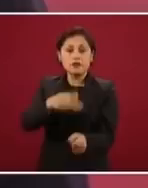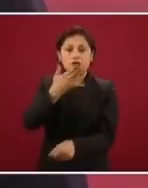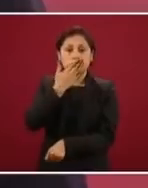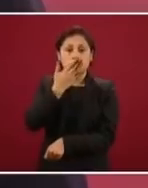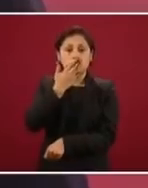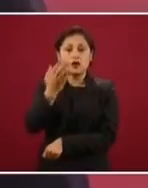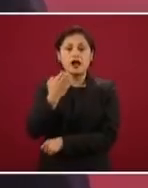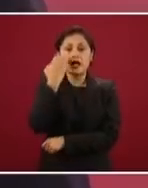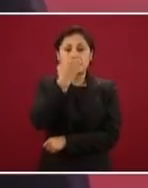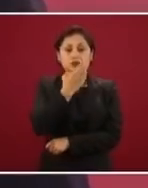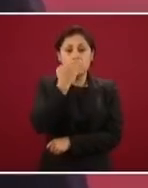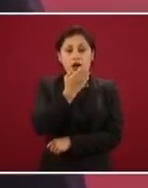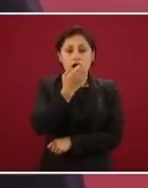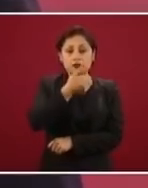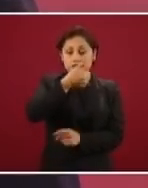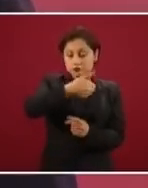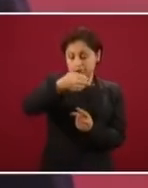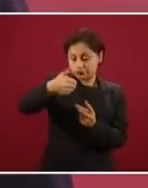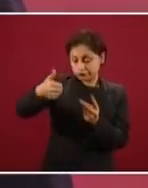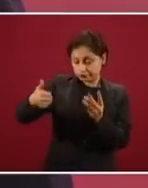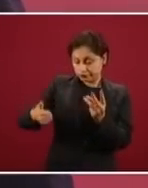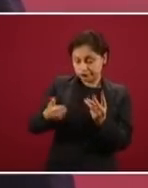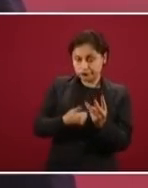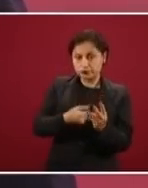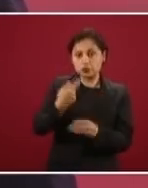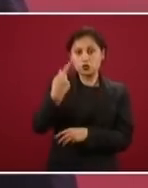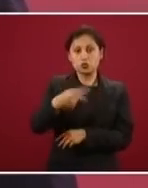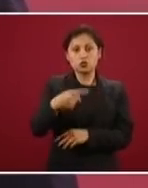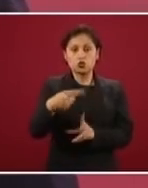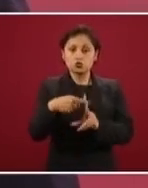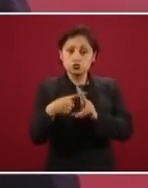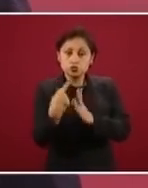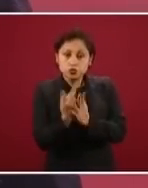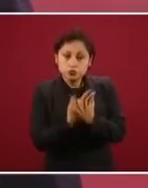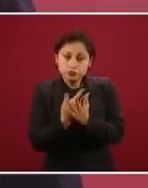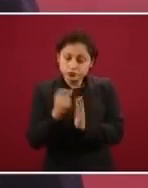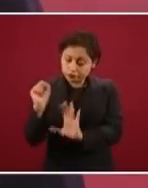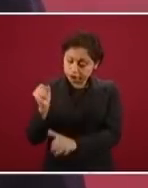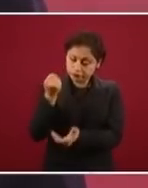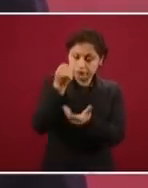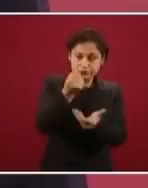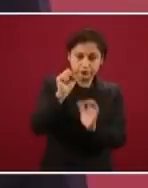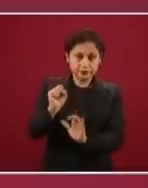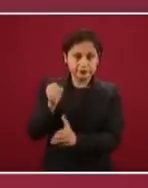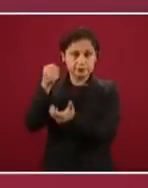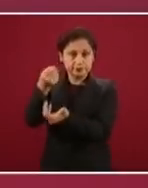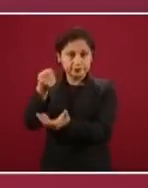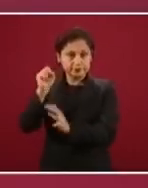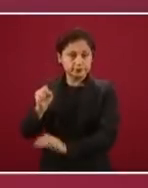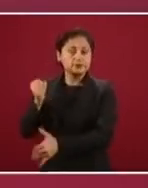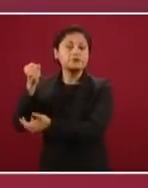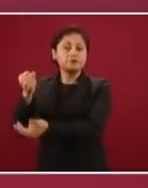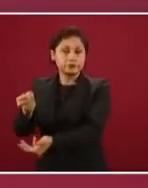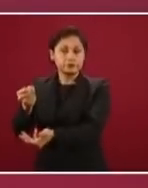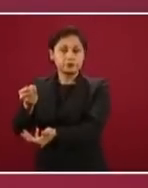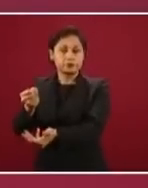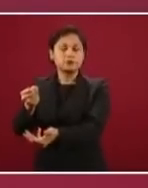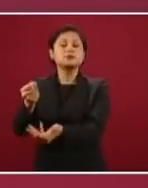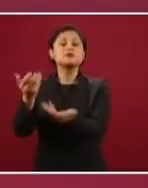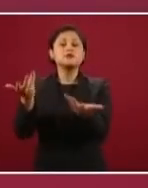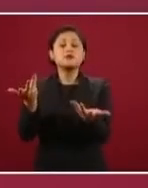va a tener su presupuesto si es una escuela pequeña